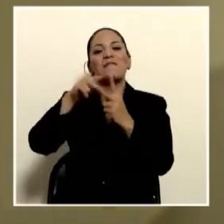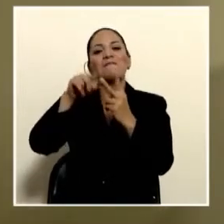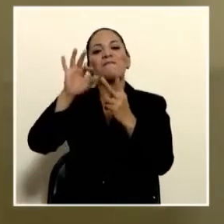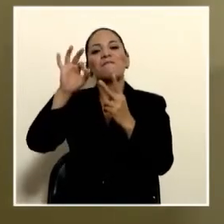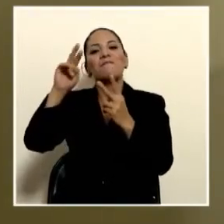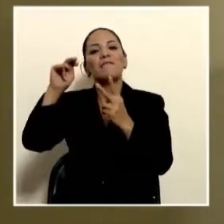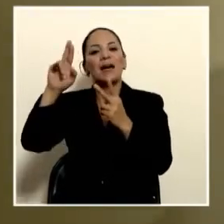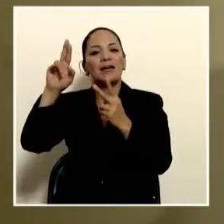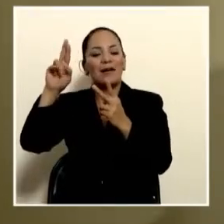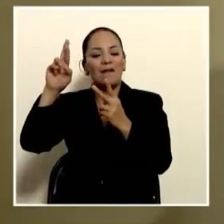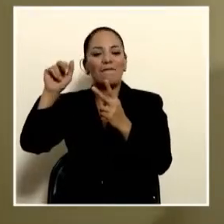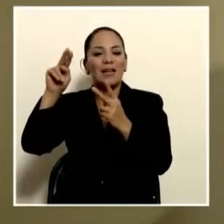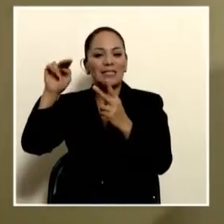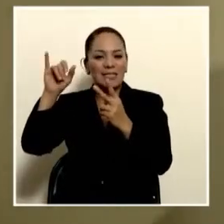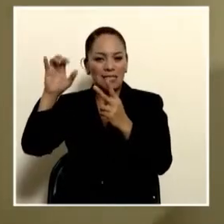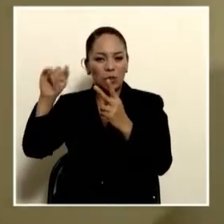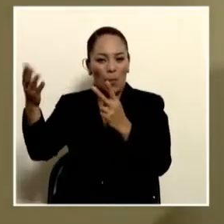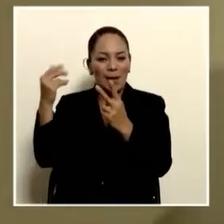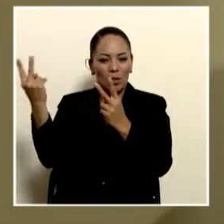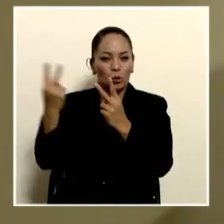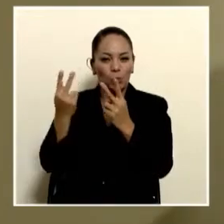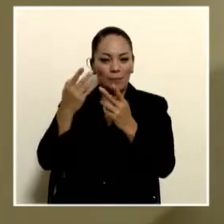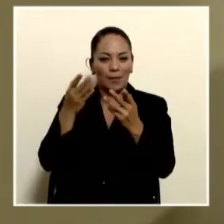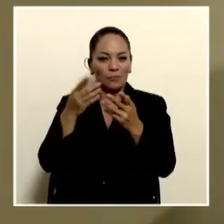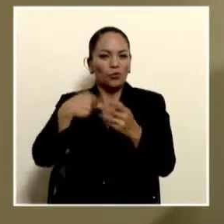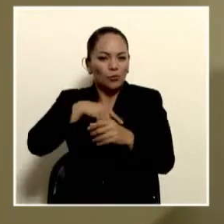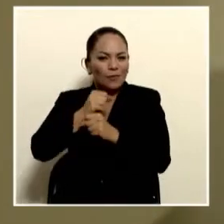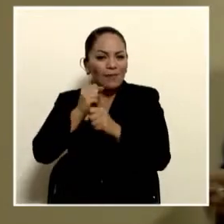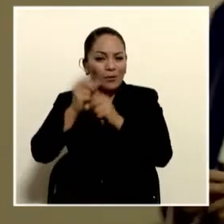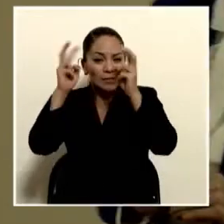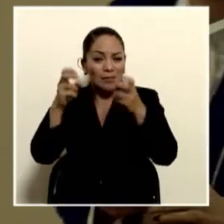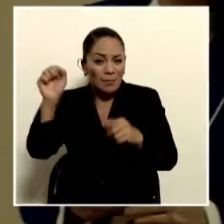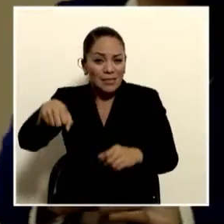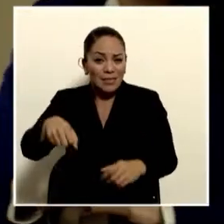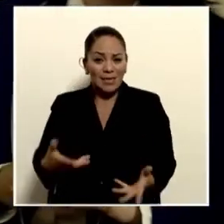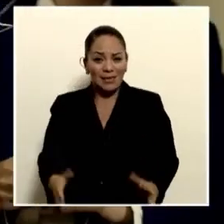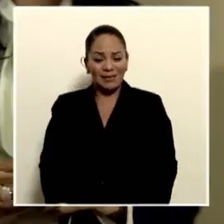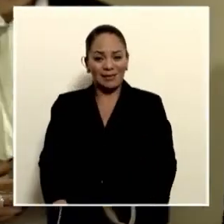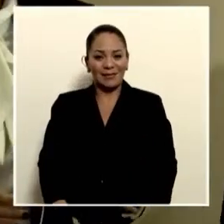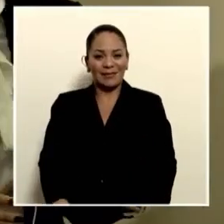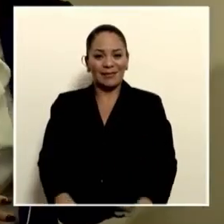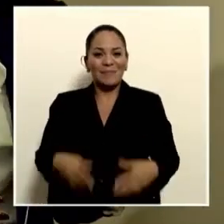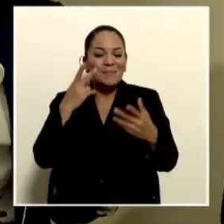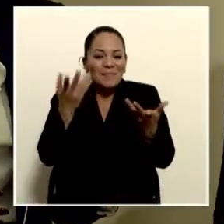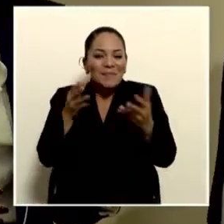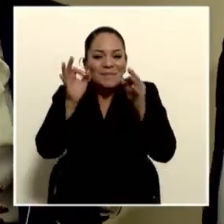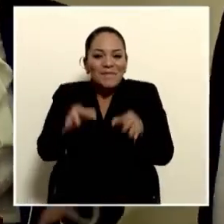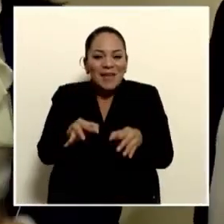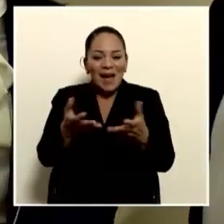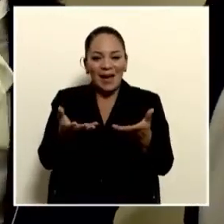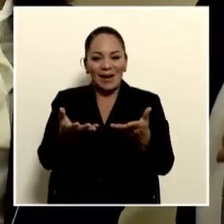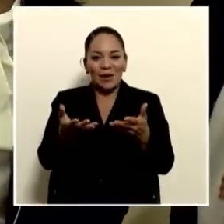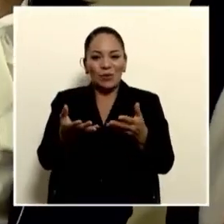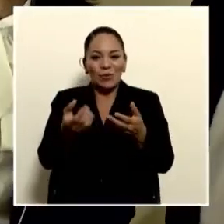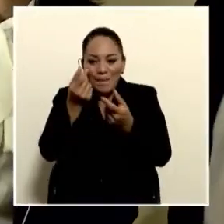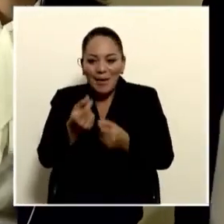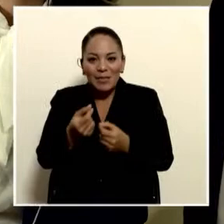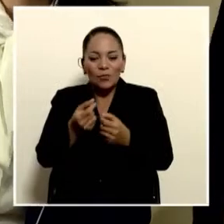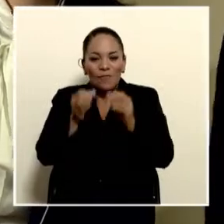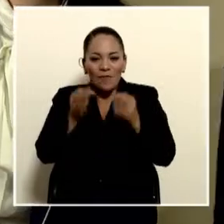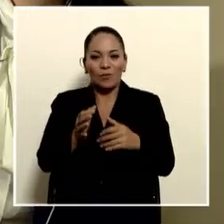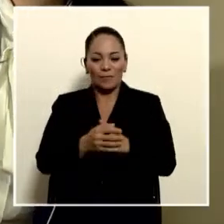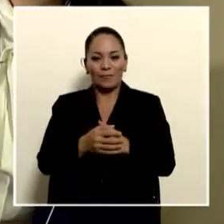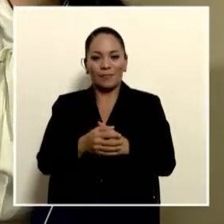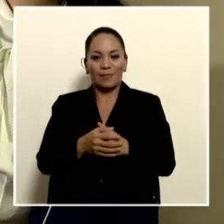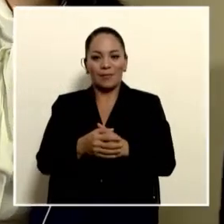estamos trabajando en eso. ¿Sí? ¿Sí? Les fijan los precios, y si se lo quiere hacer hasta